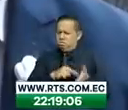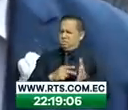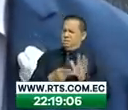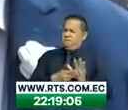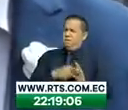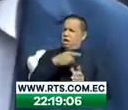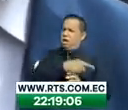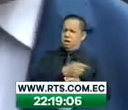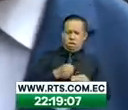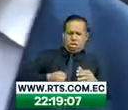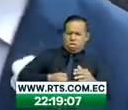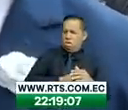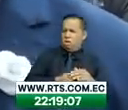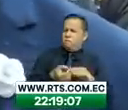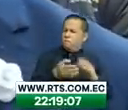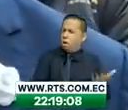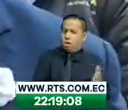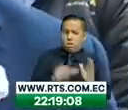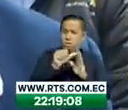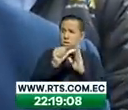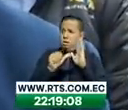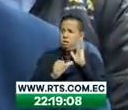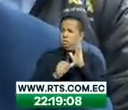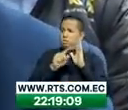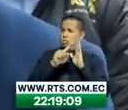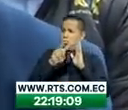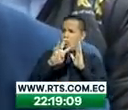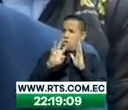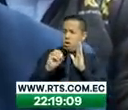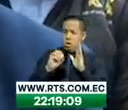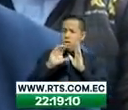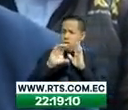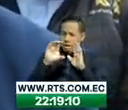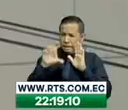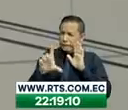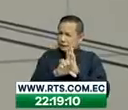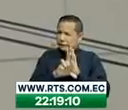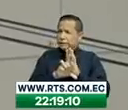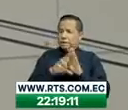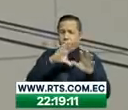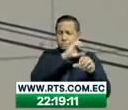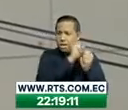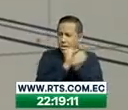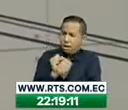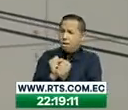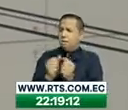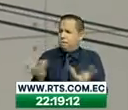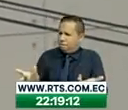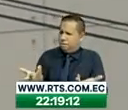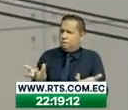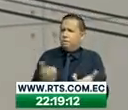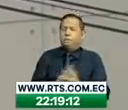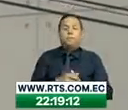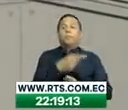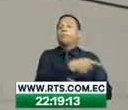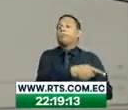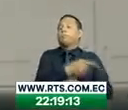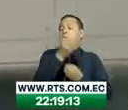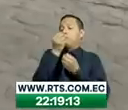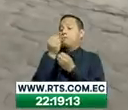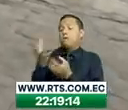asesinato enmarcado en el artículo 140 del código orgánico integral penal nos recibieron la versión del supuesto